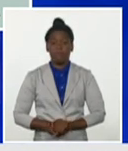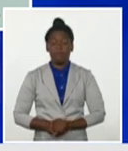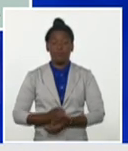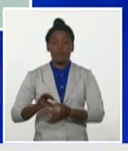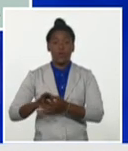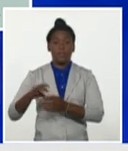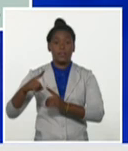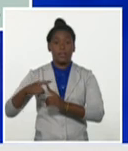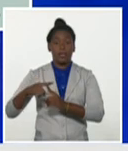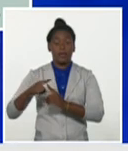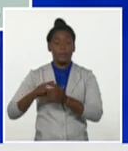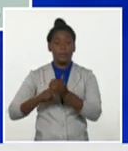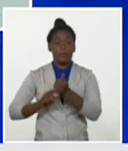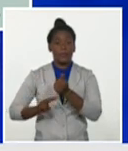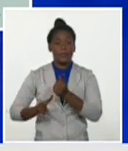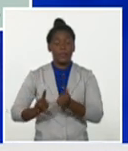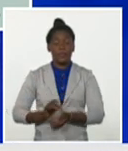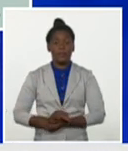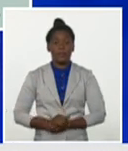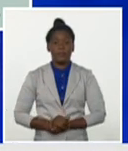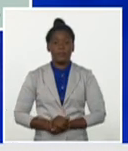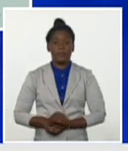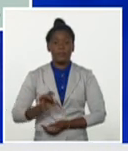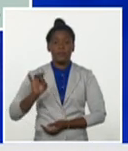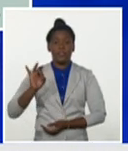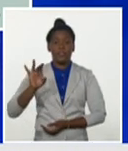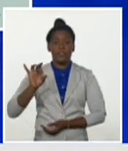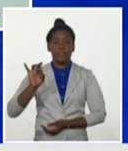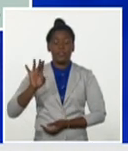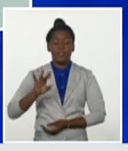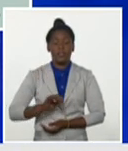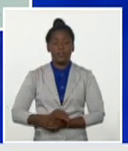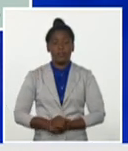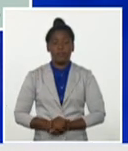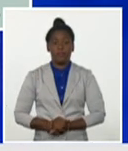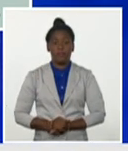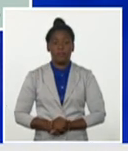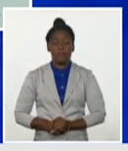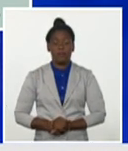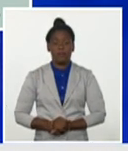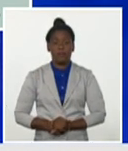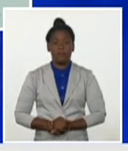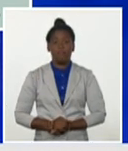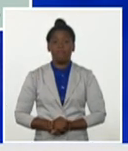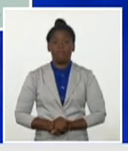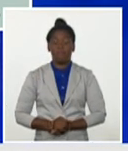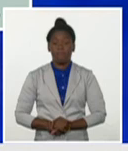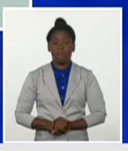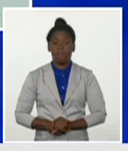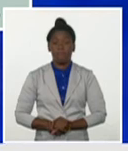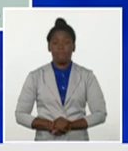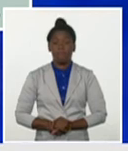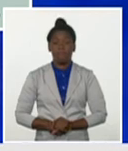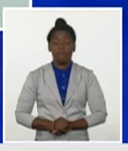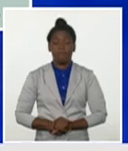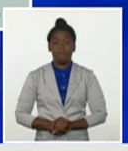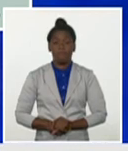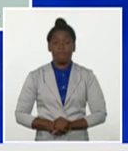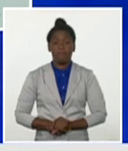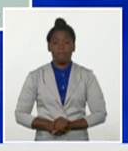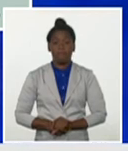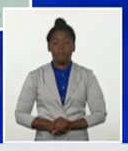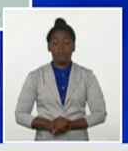Guantánamo, 15 casos autóctonos, 8 menos que el día anterior. Ha ido